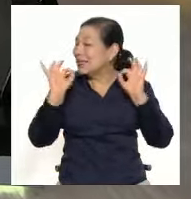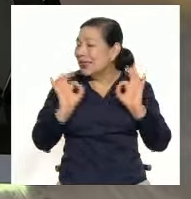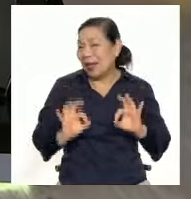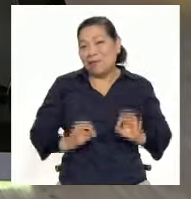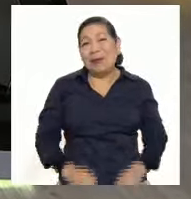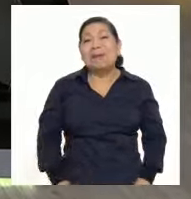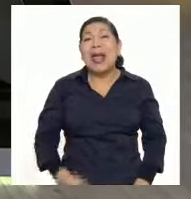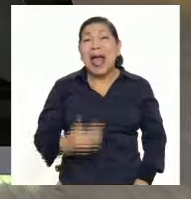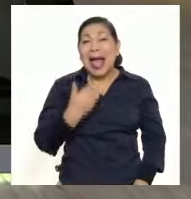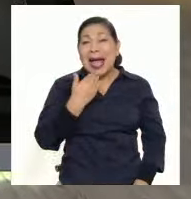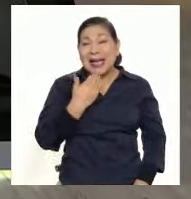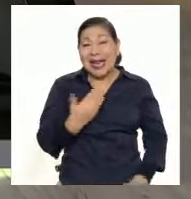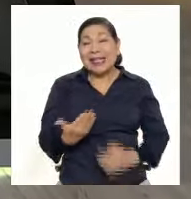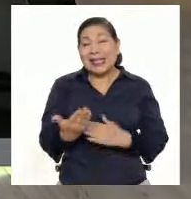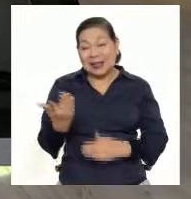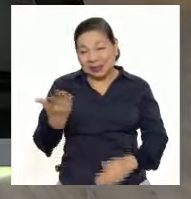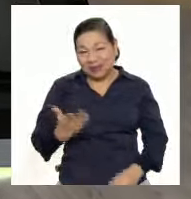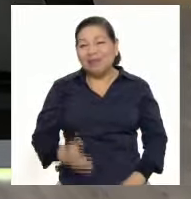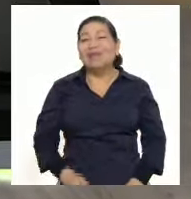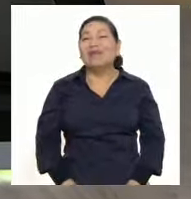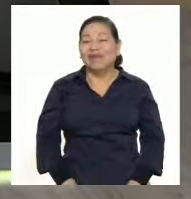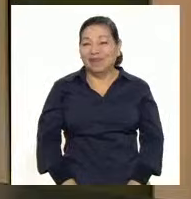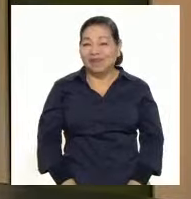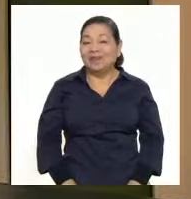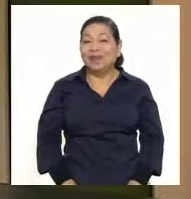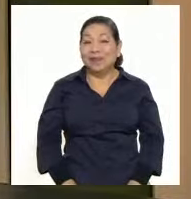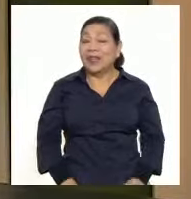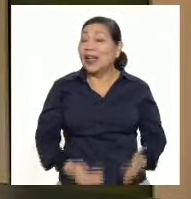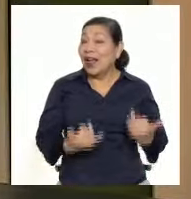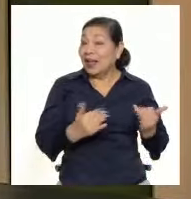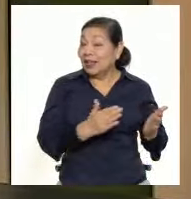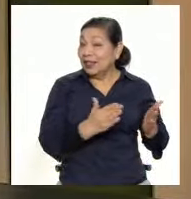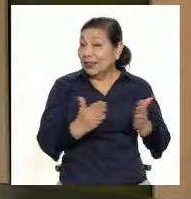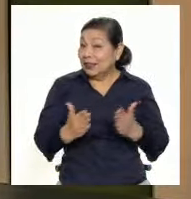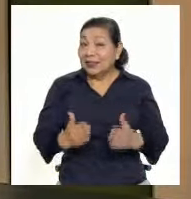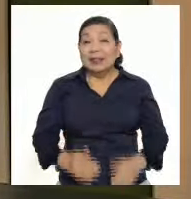por haber estado con nosotros esta mañana. Gracias. Vamos a continuar con la información.